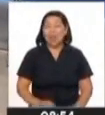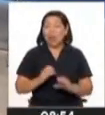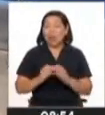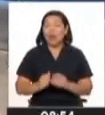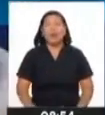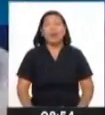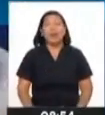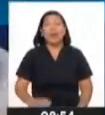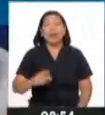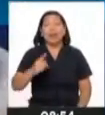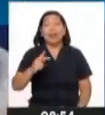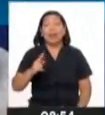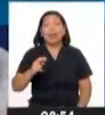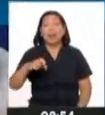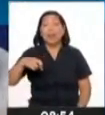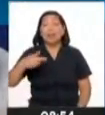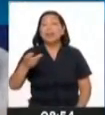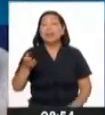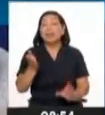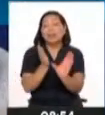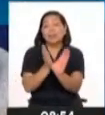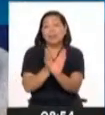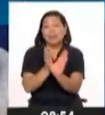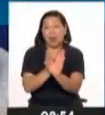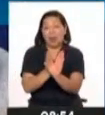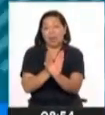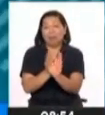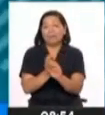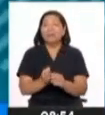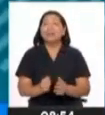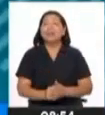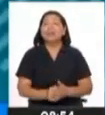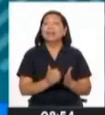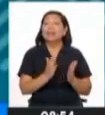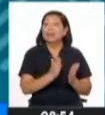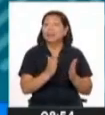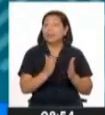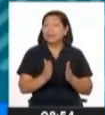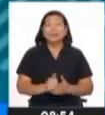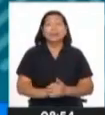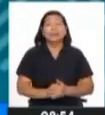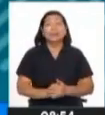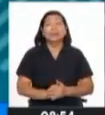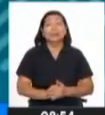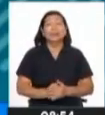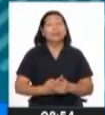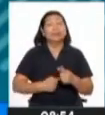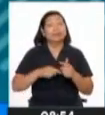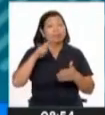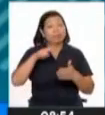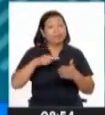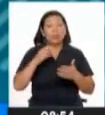con Katherine Pacheco, psicóloga y psicoterapeuta. Son las 8:54 de la mañana. Es momento de revisar nuestra agenda cultural.